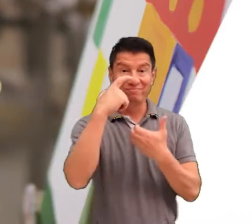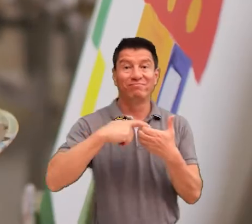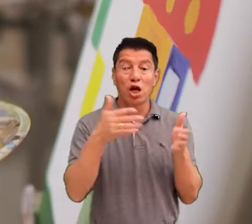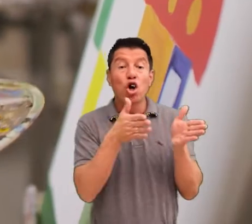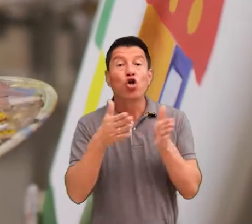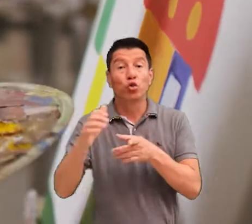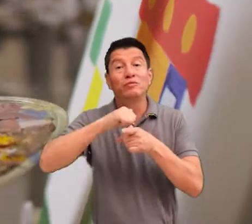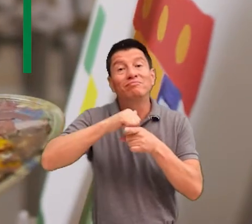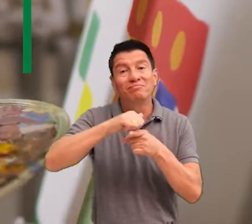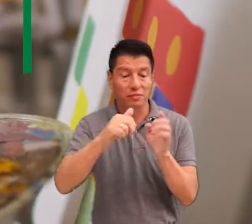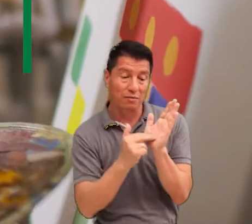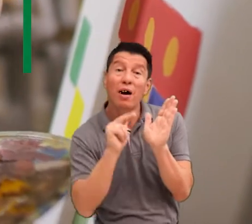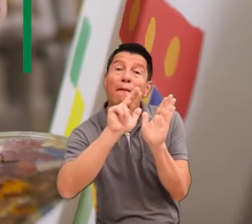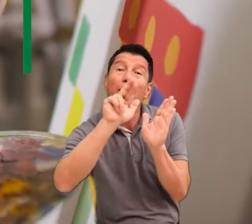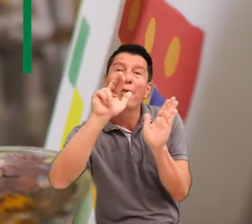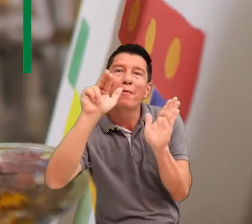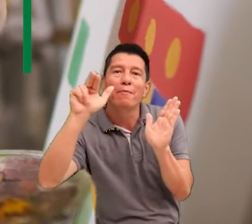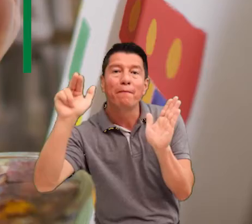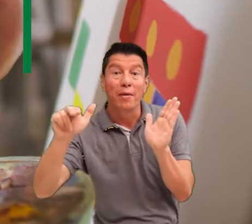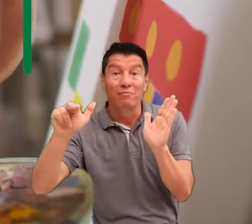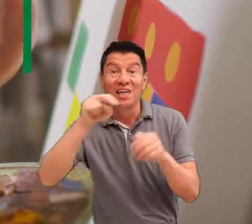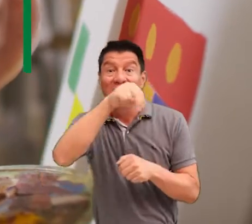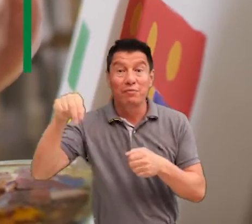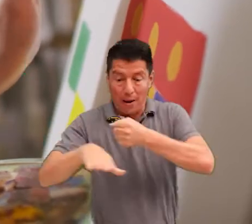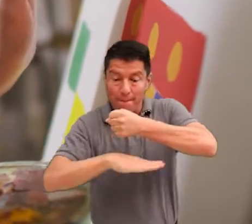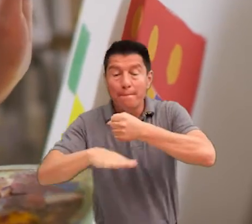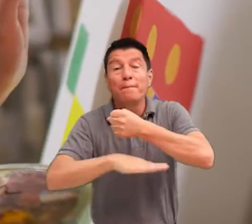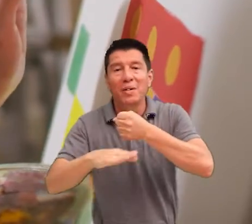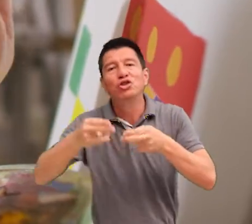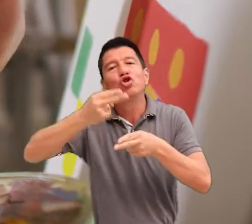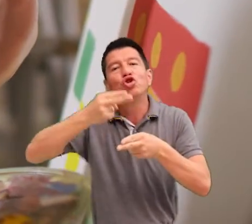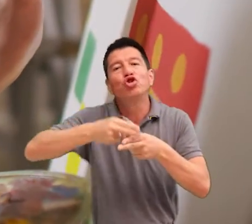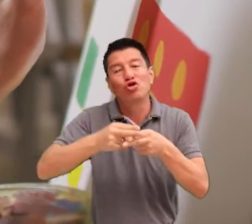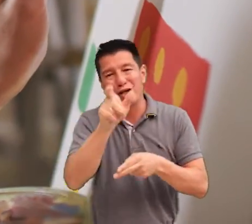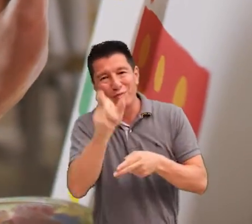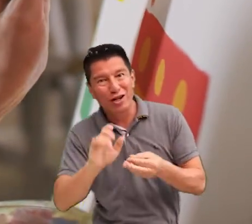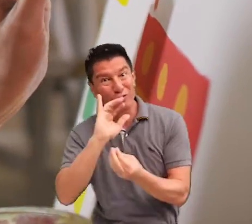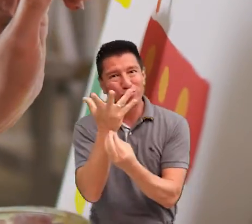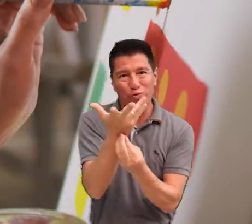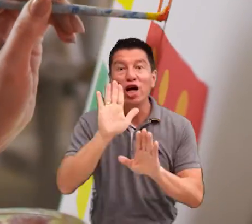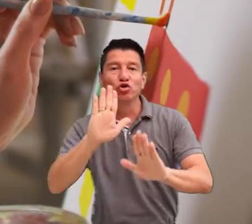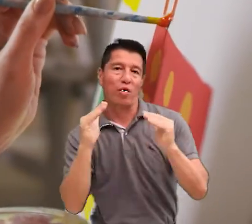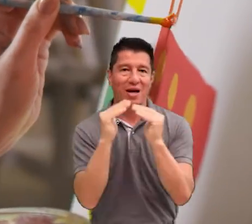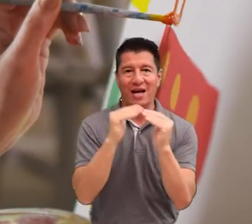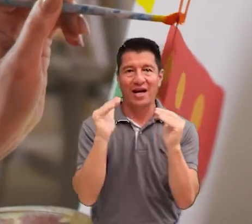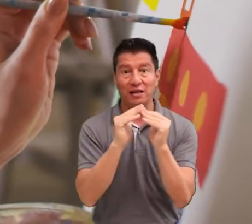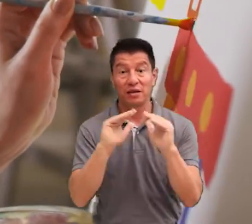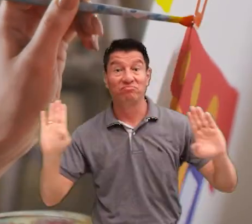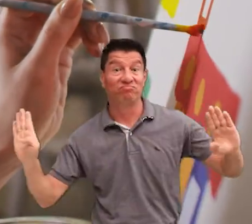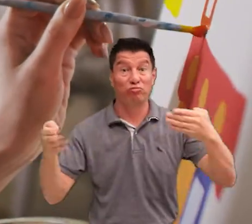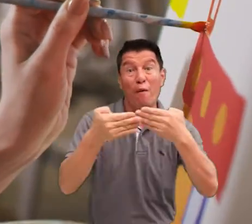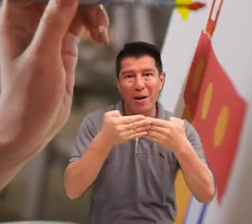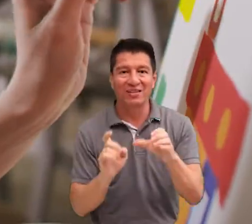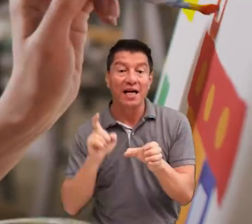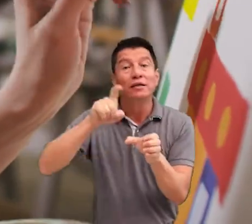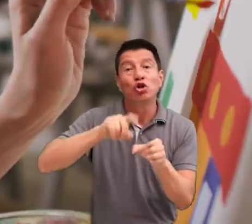Inscríbete al curso práctico de pintura al óleo, nivel básico, El Artista en tu Casa. Fecha límite de inscripción, 2 de mayo